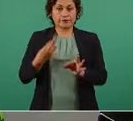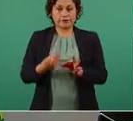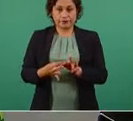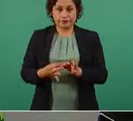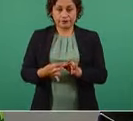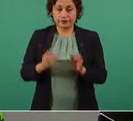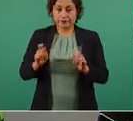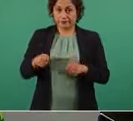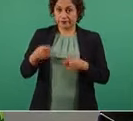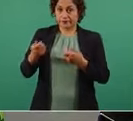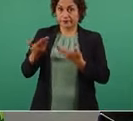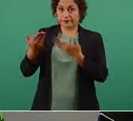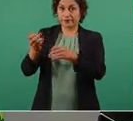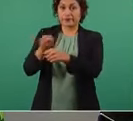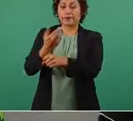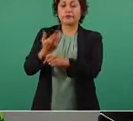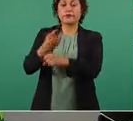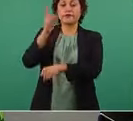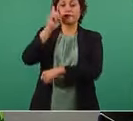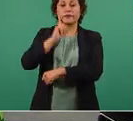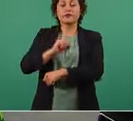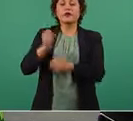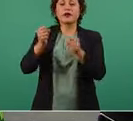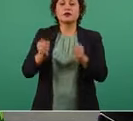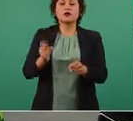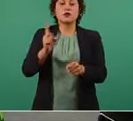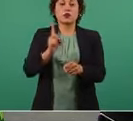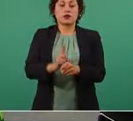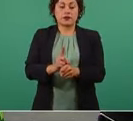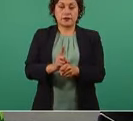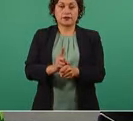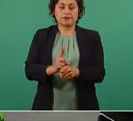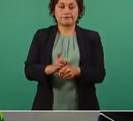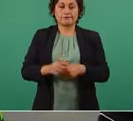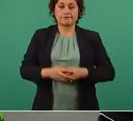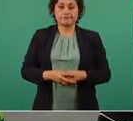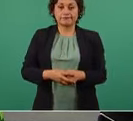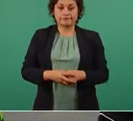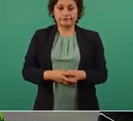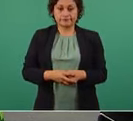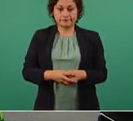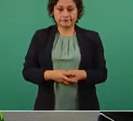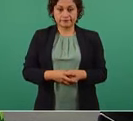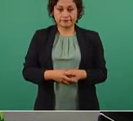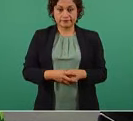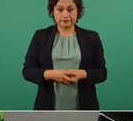la palabra a la Secretaria de Seguridad y Protección Ciudadana.